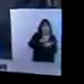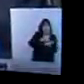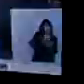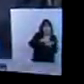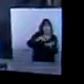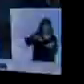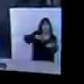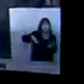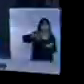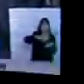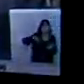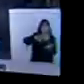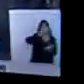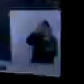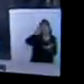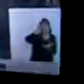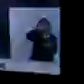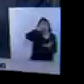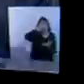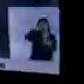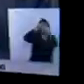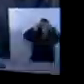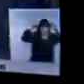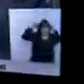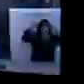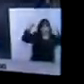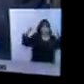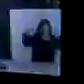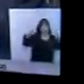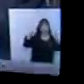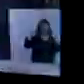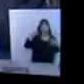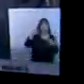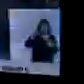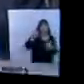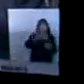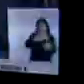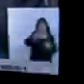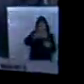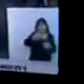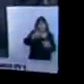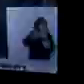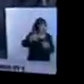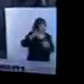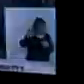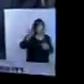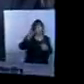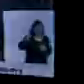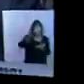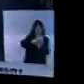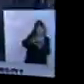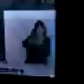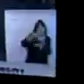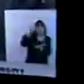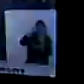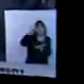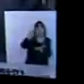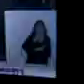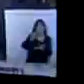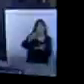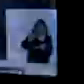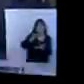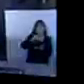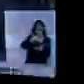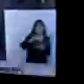nuestro pueblo originario, que involucra 660.000 hectáreas ubicadas en el norte de